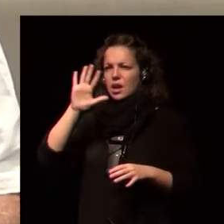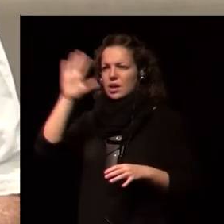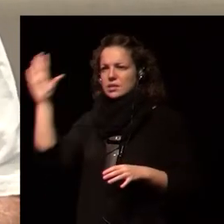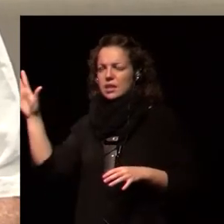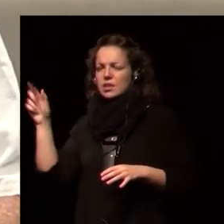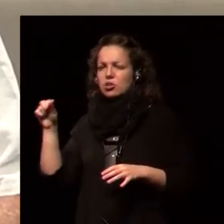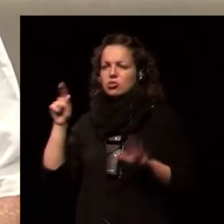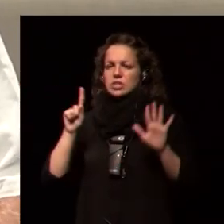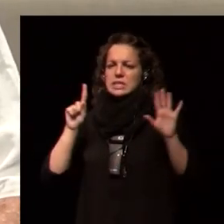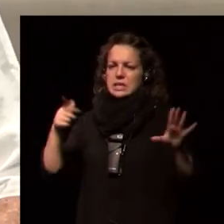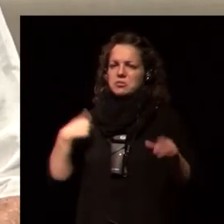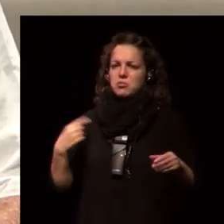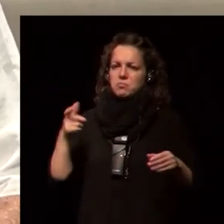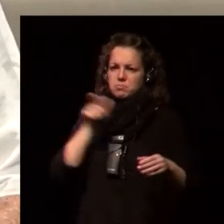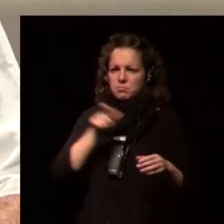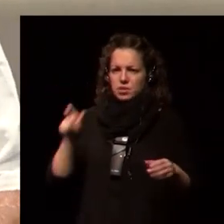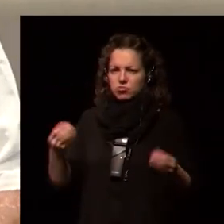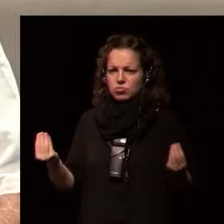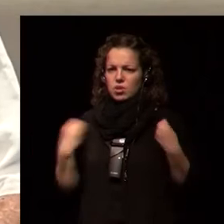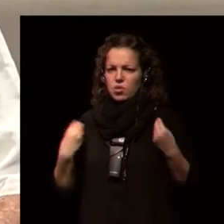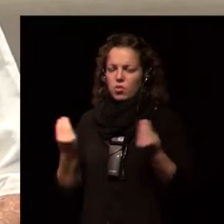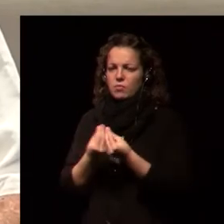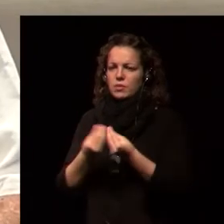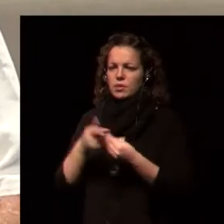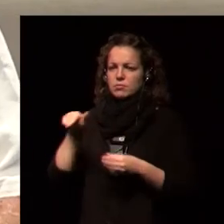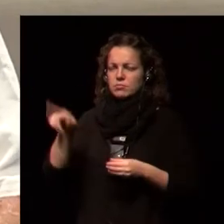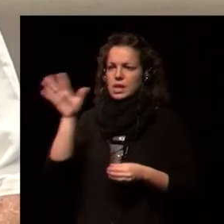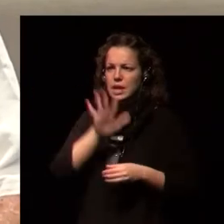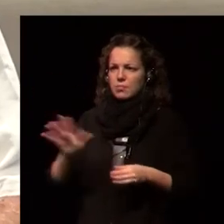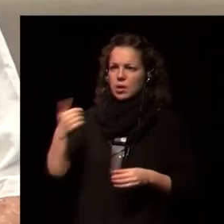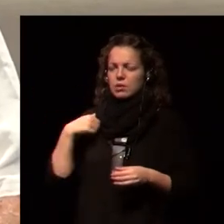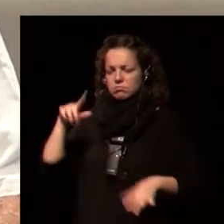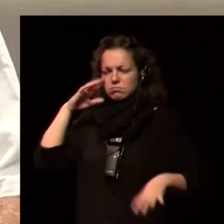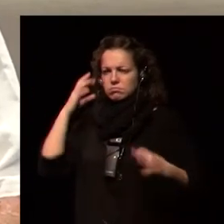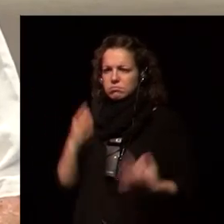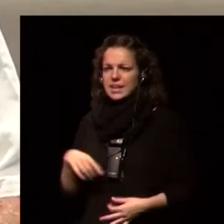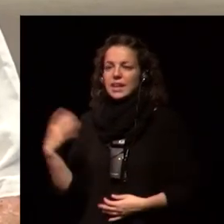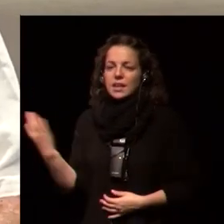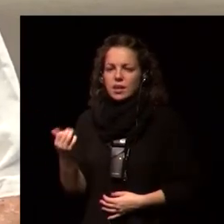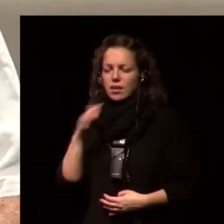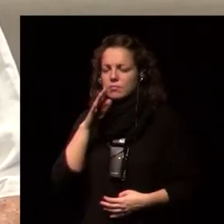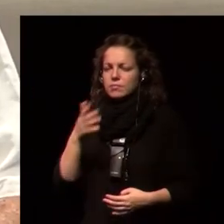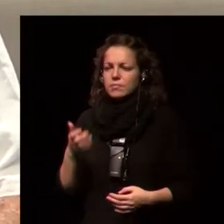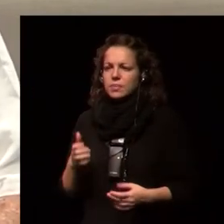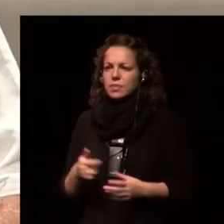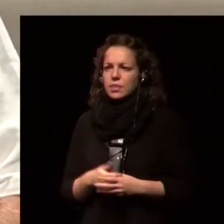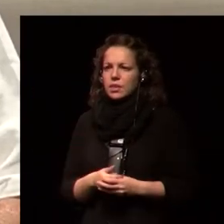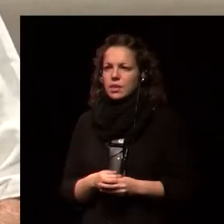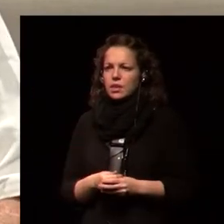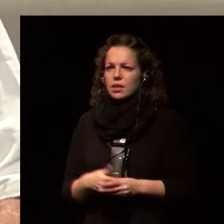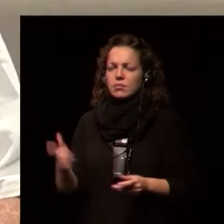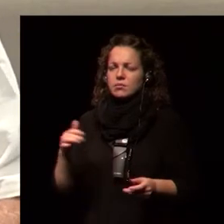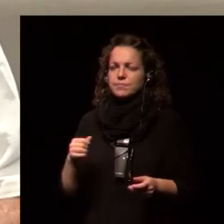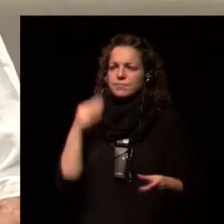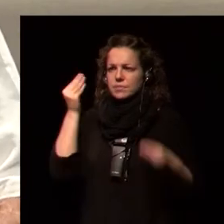personas con las que yo conviví en este periodo creían en el poder del